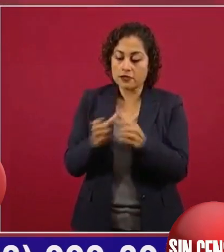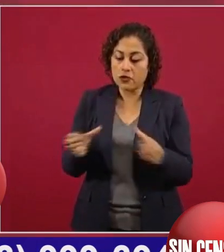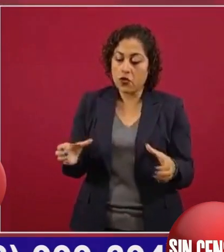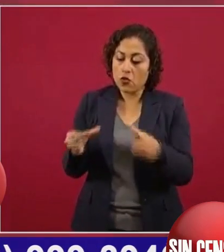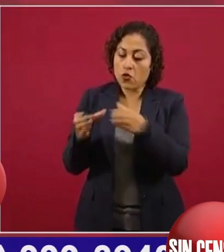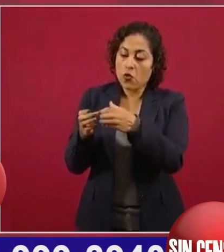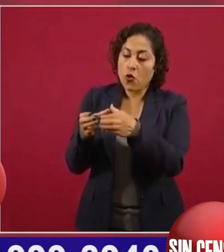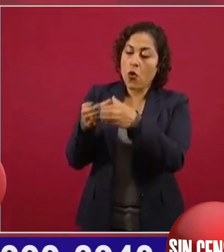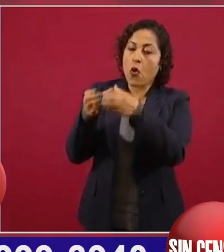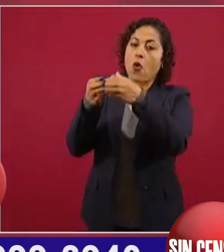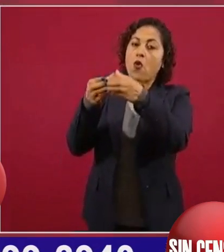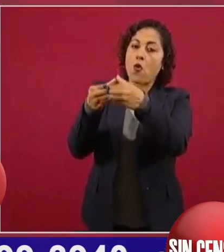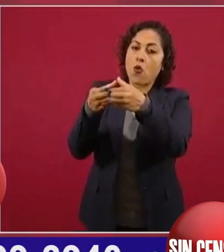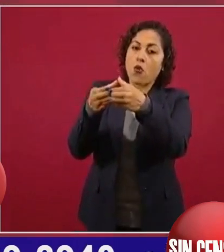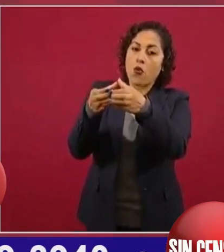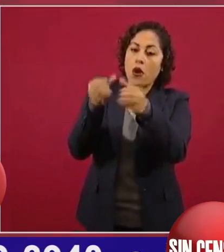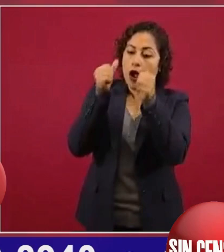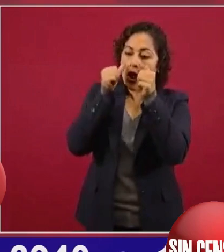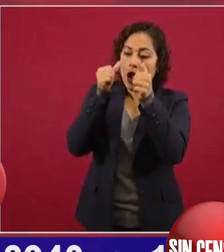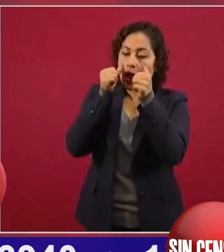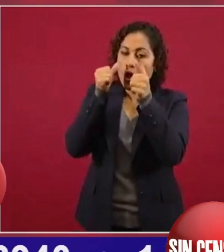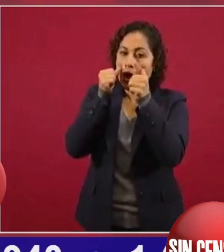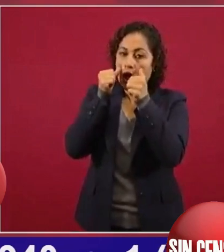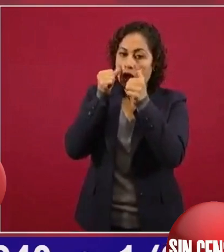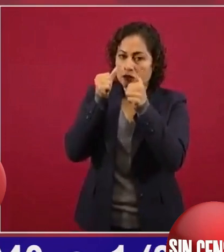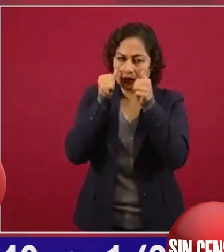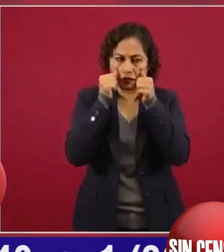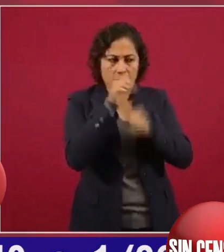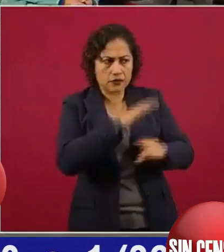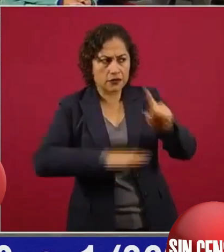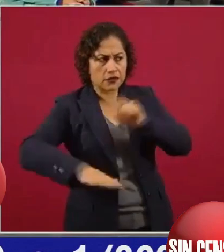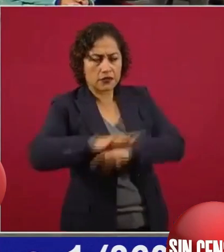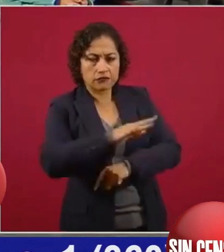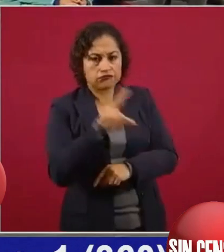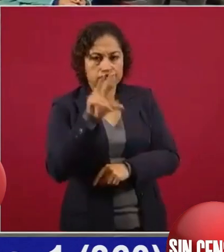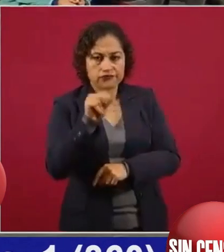representara al pueblo. Pero en fin, ya me extendí mucho. Presidente, nada más como segunda pregunta.